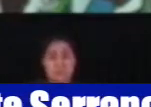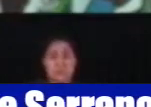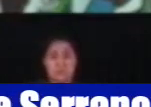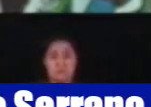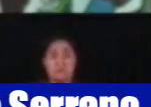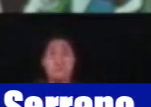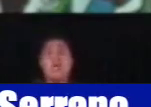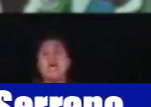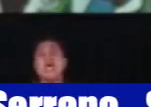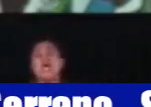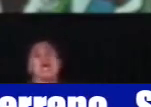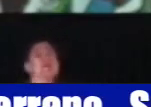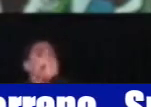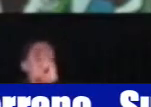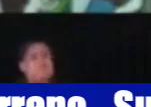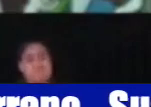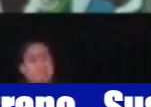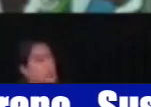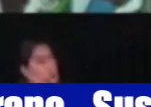irreemplazable,